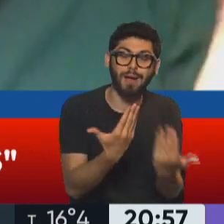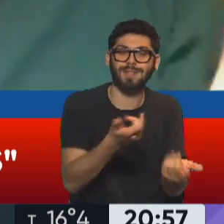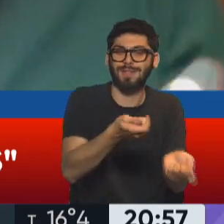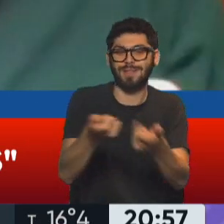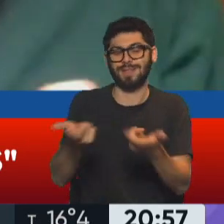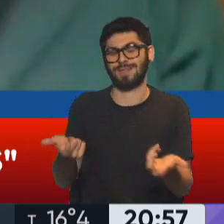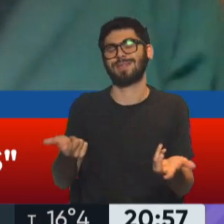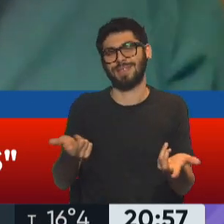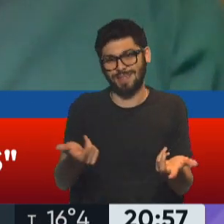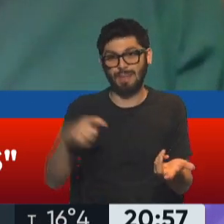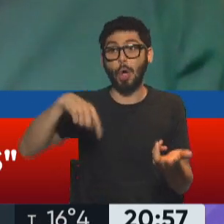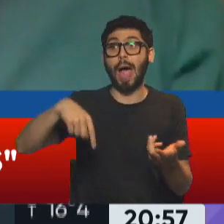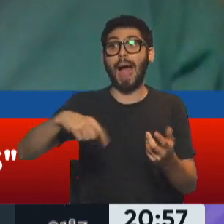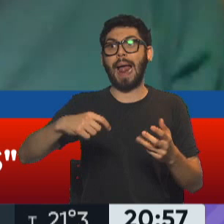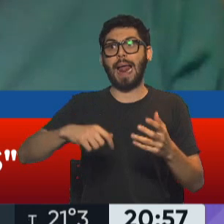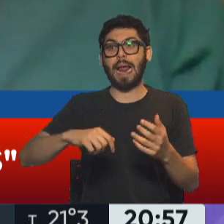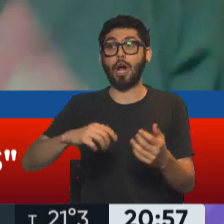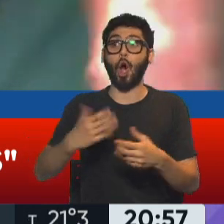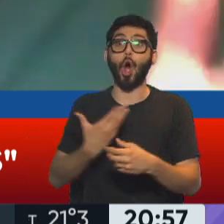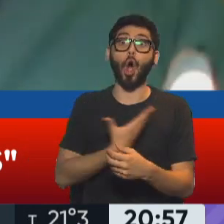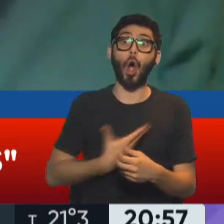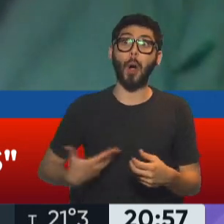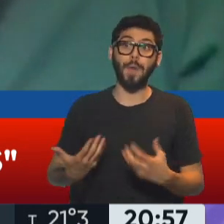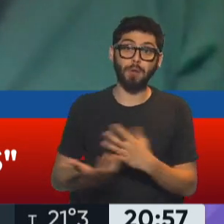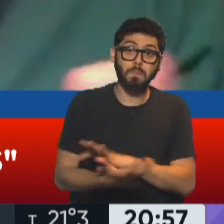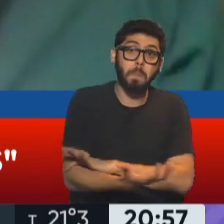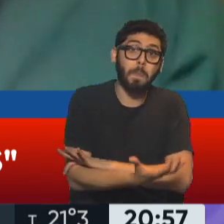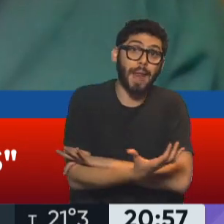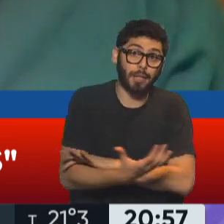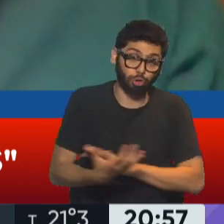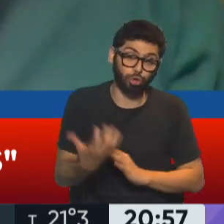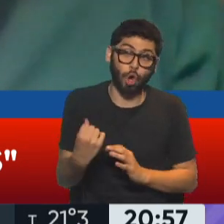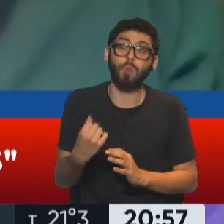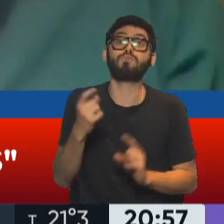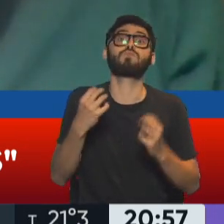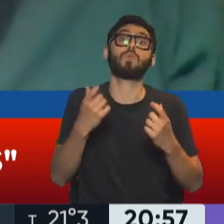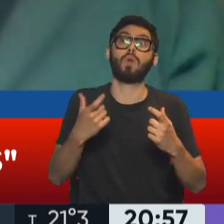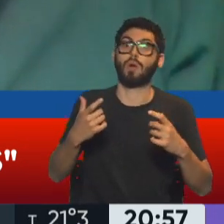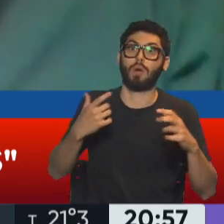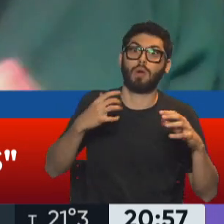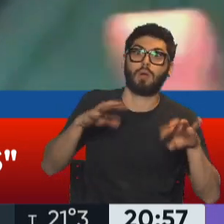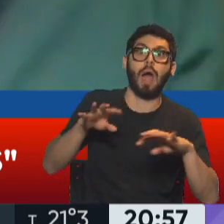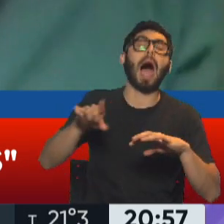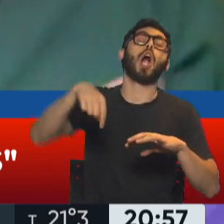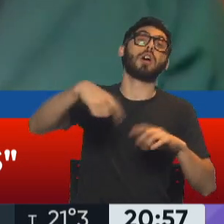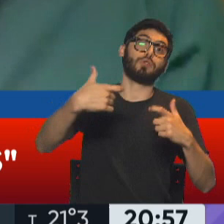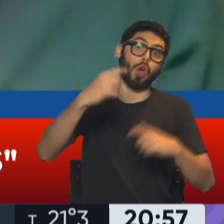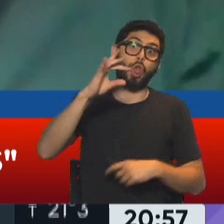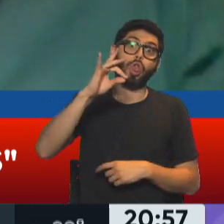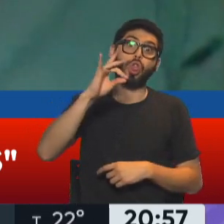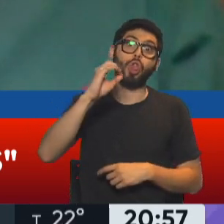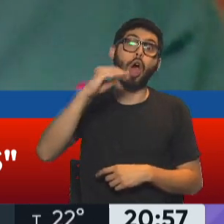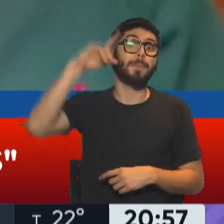salir, había una presión muy grande sobre el gobierno y que por suerte Julián la pudo destrabar políticamente. Y que bueno, a